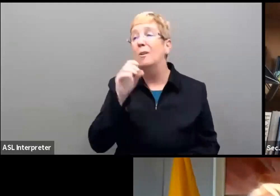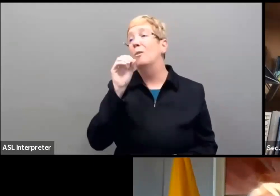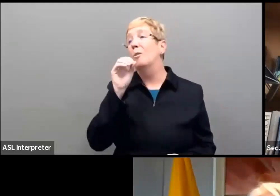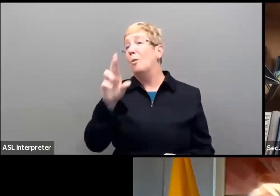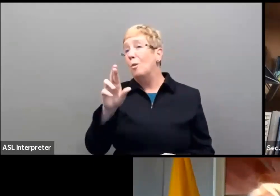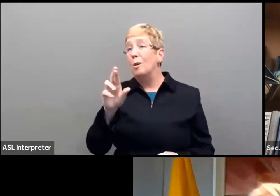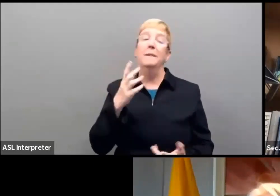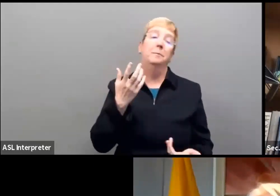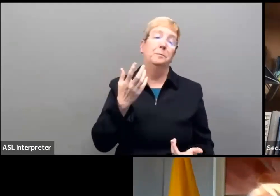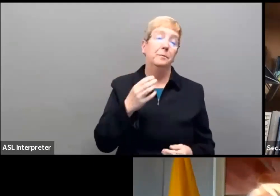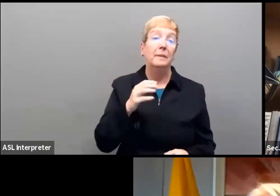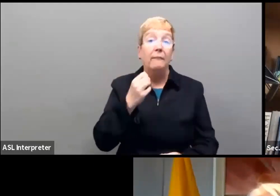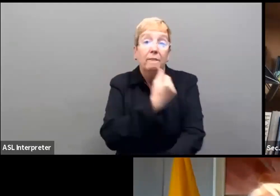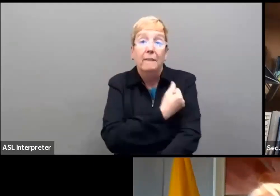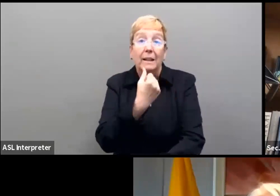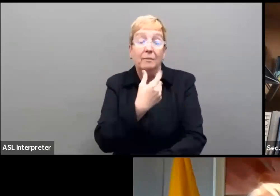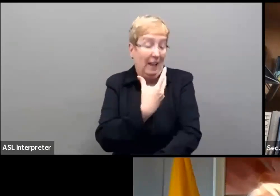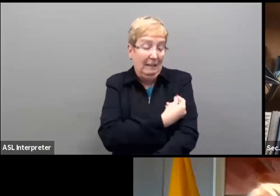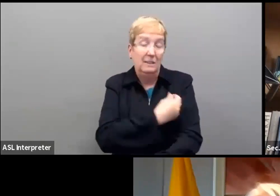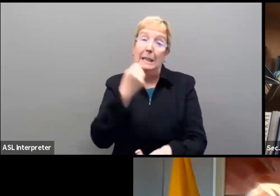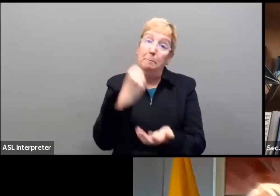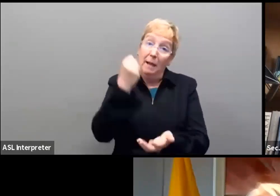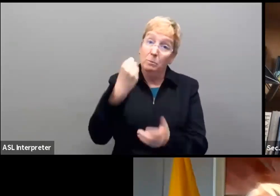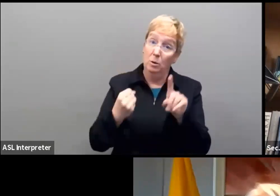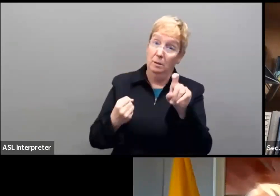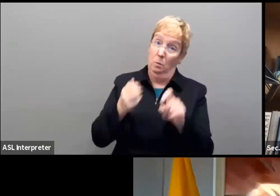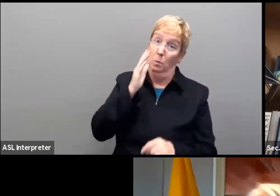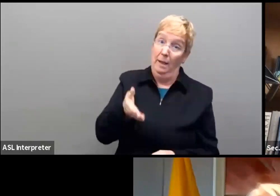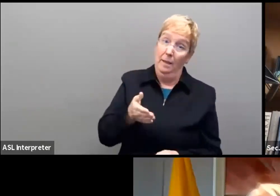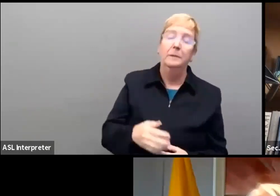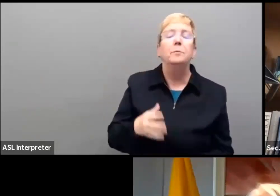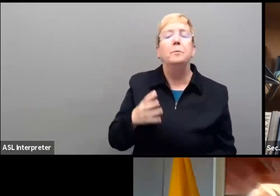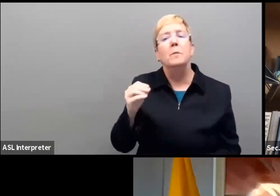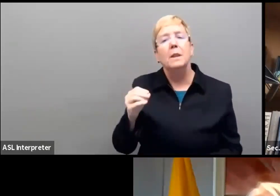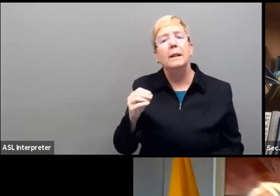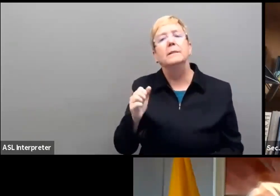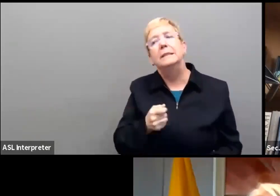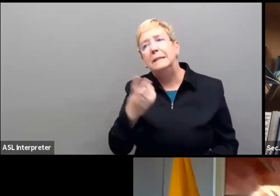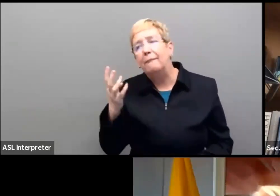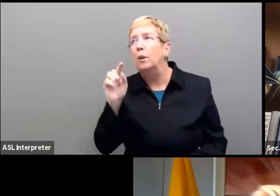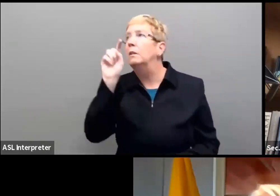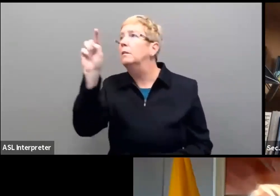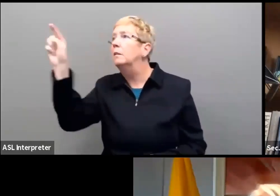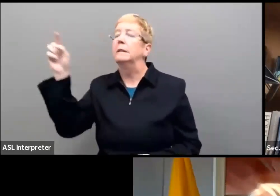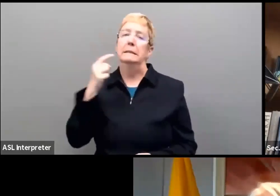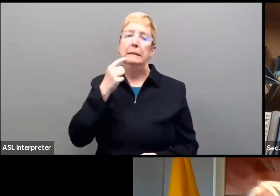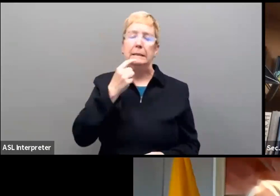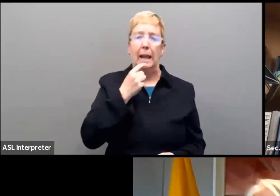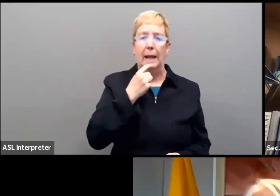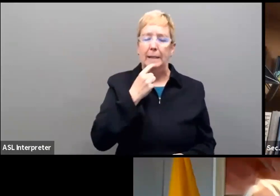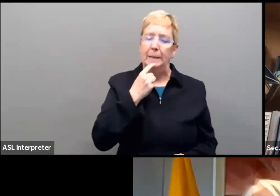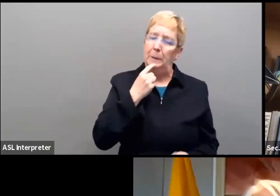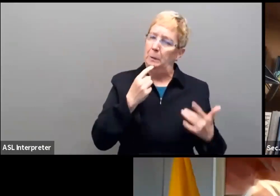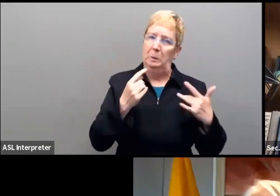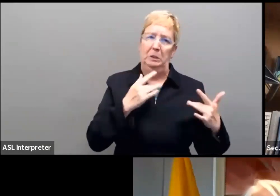en volver al sistema de condado por condado o tener pasaportes de vacuna? Y la